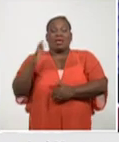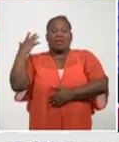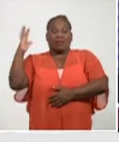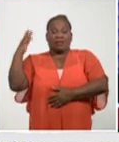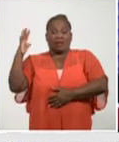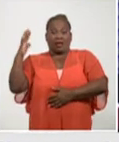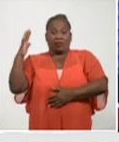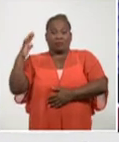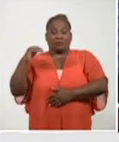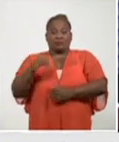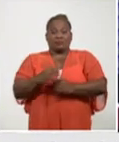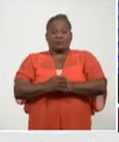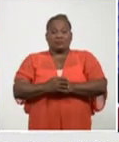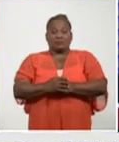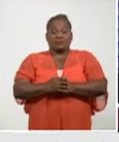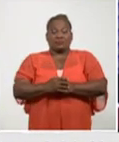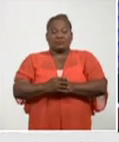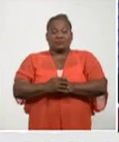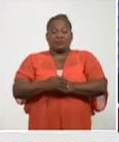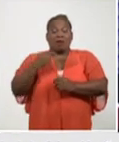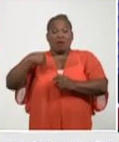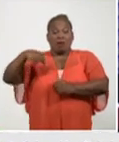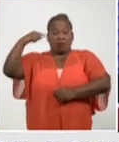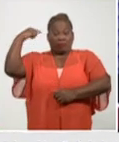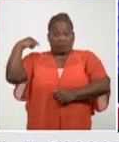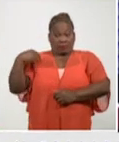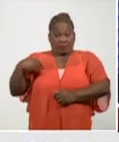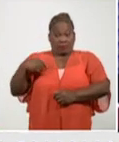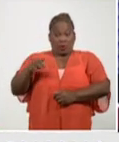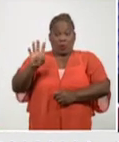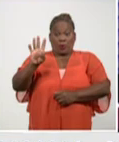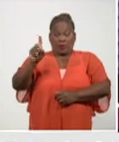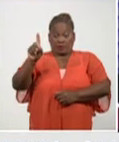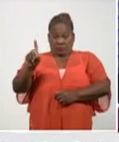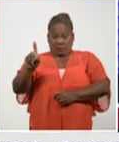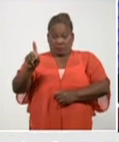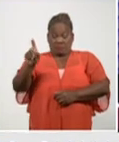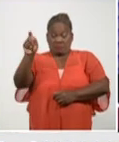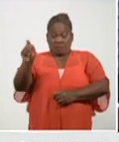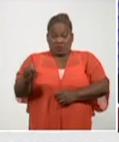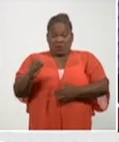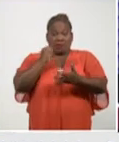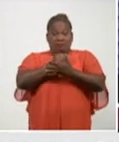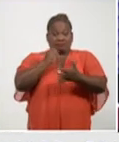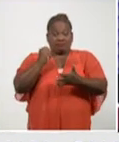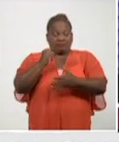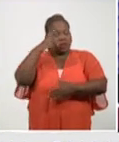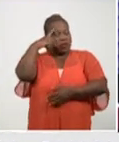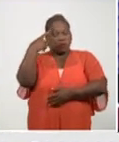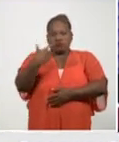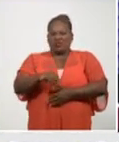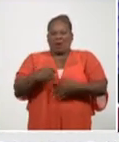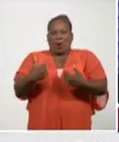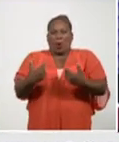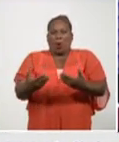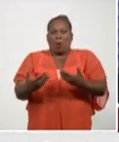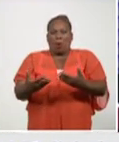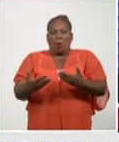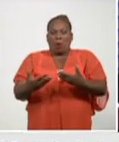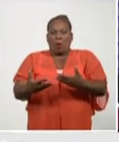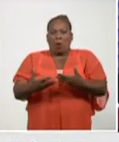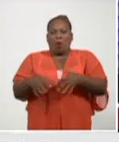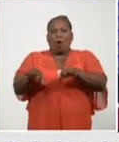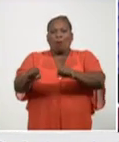En el día de ayer, 41 de los casos diagnosticados quedaron sin precisarse bien la fuente de